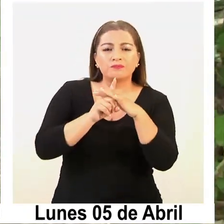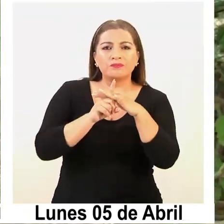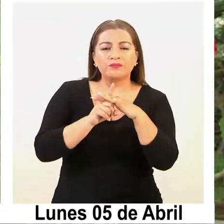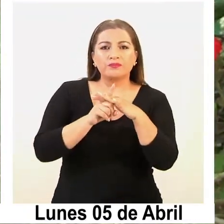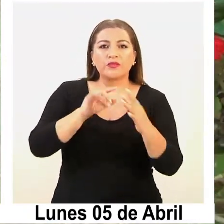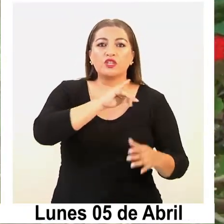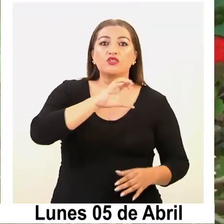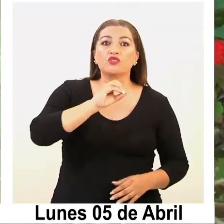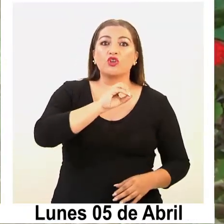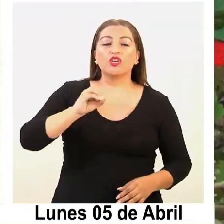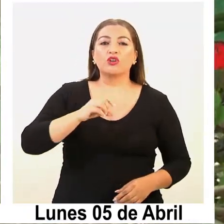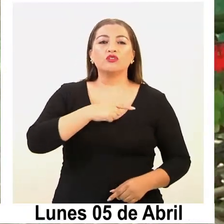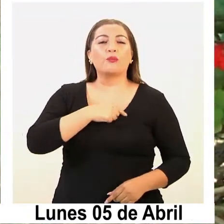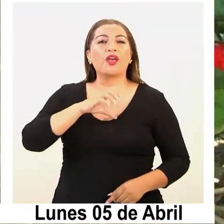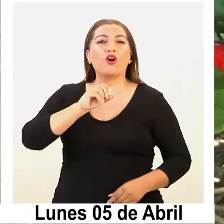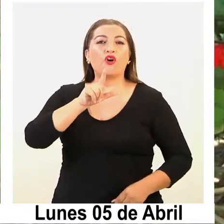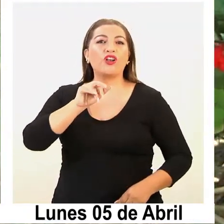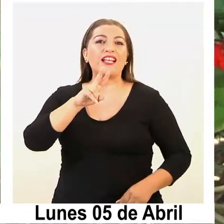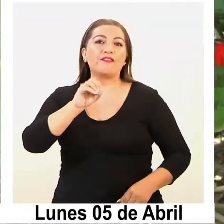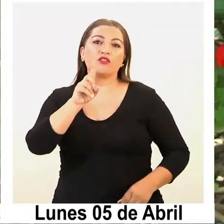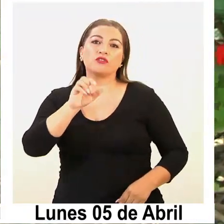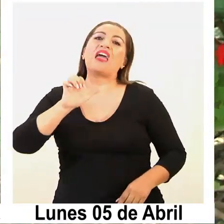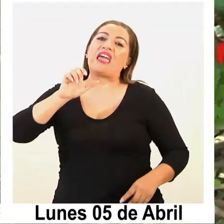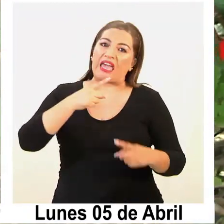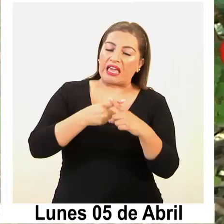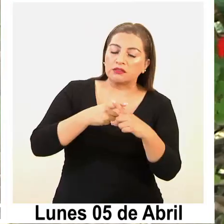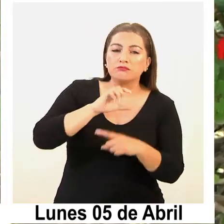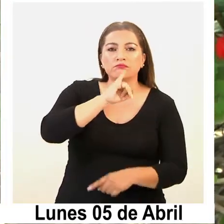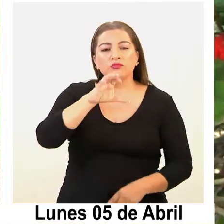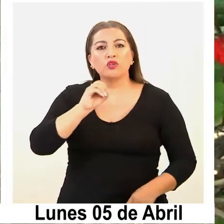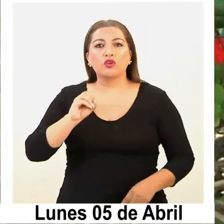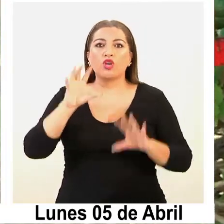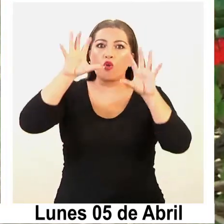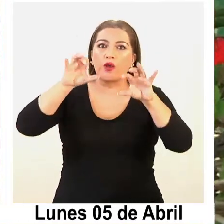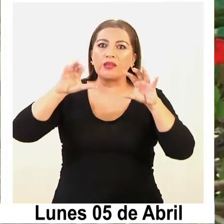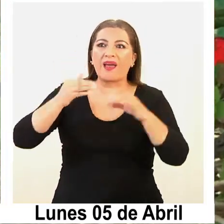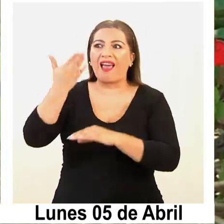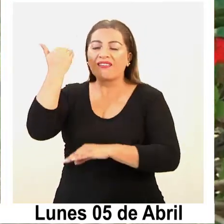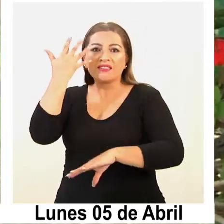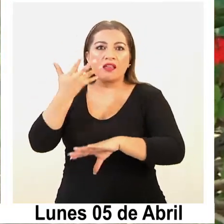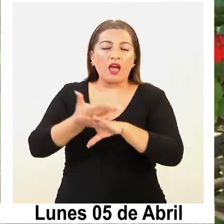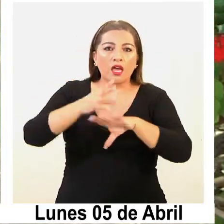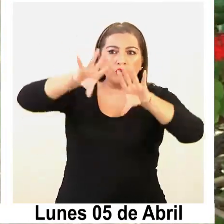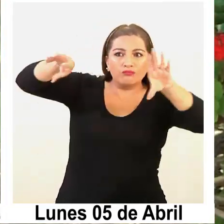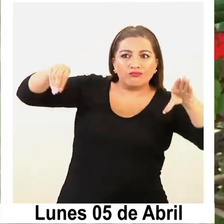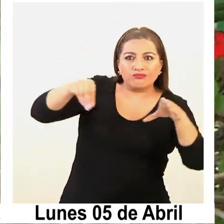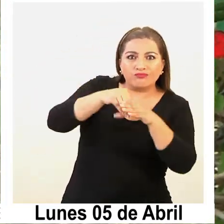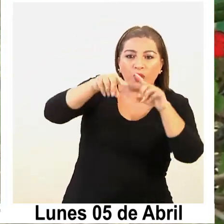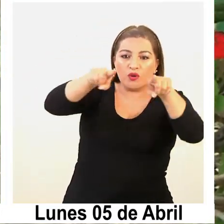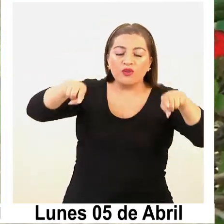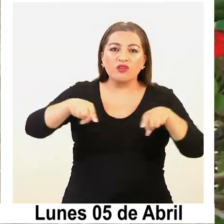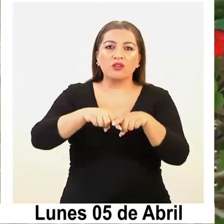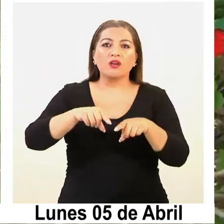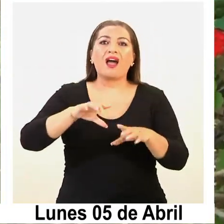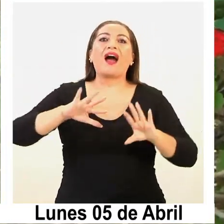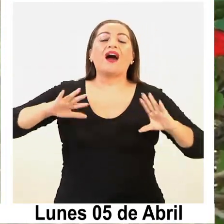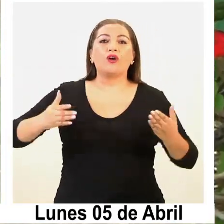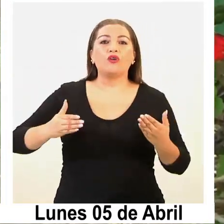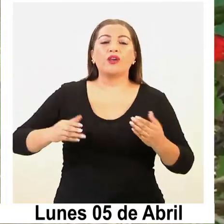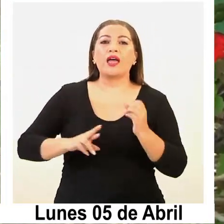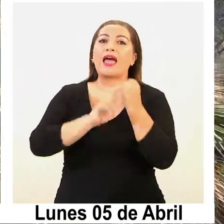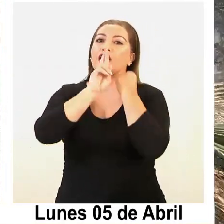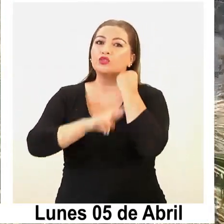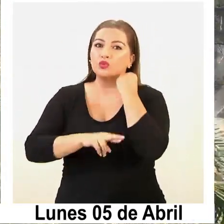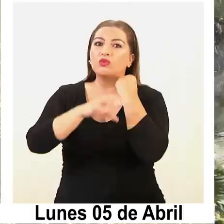centro es Zoológico de los Olivos, es un ex zoológico la verdad porque los animales que componían y daban la estructura del zoológico fueron reubicados